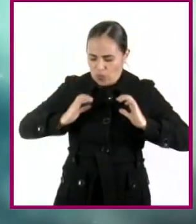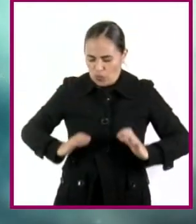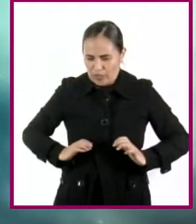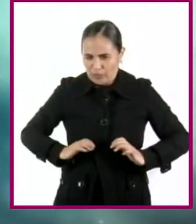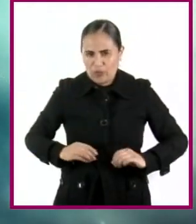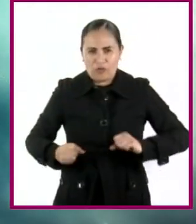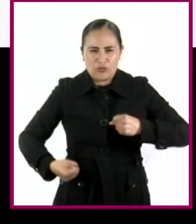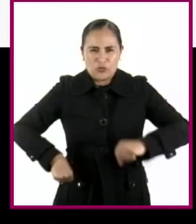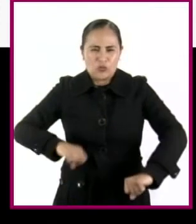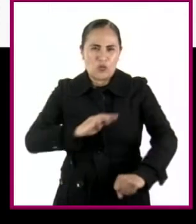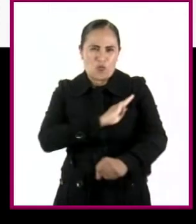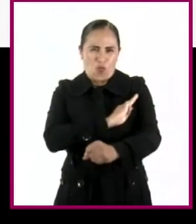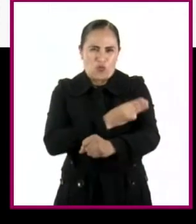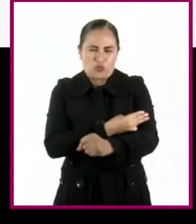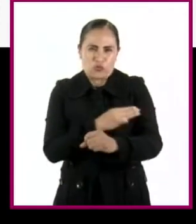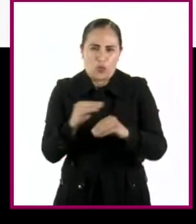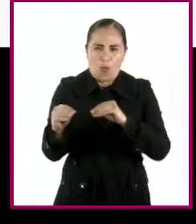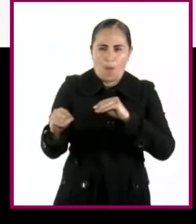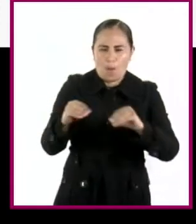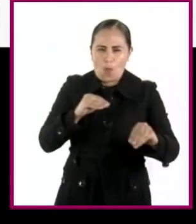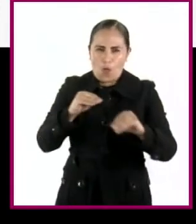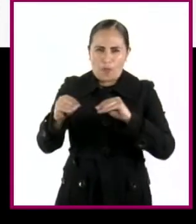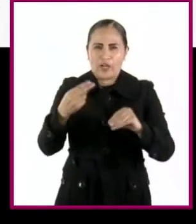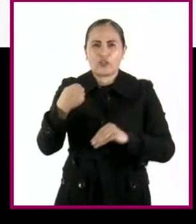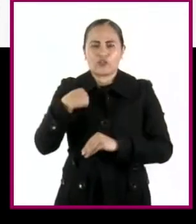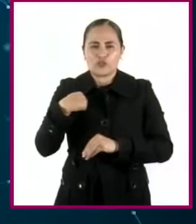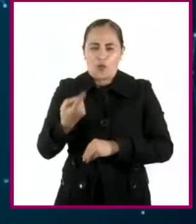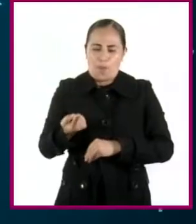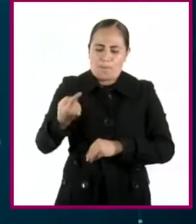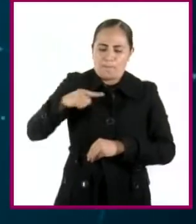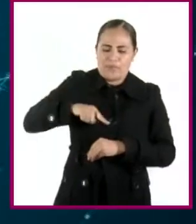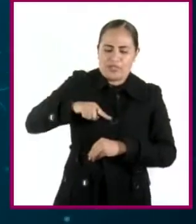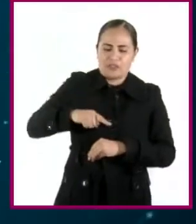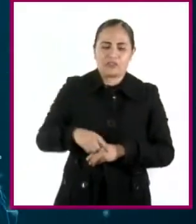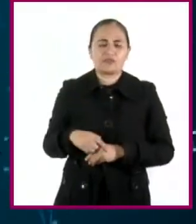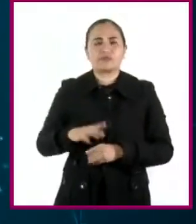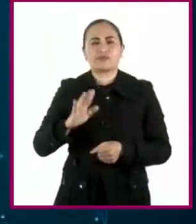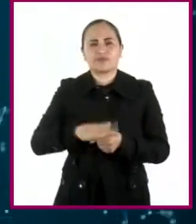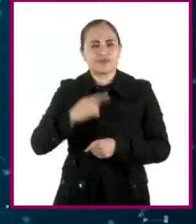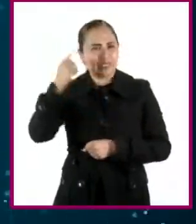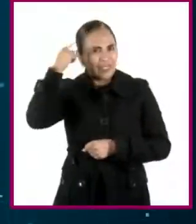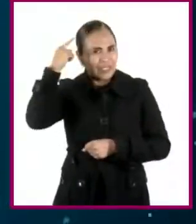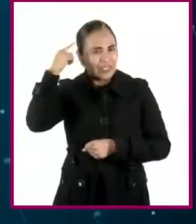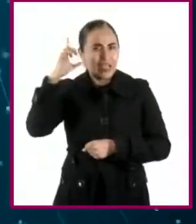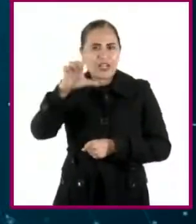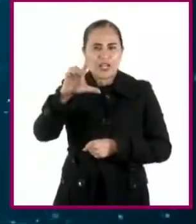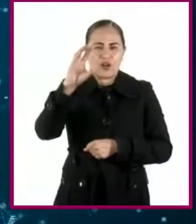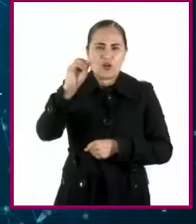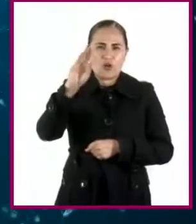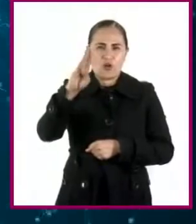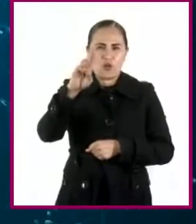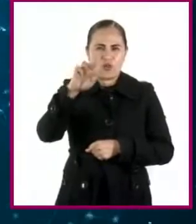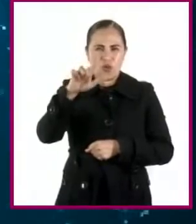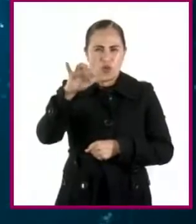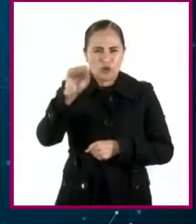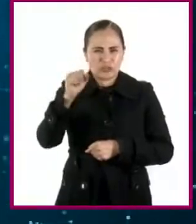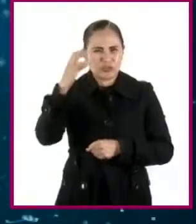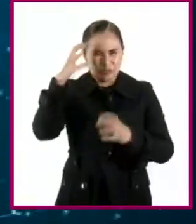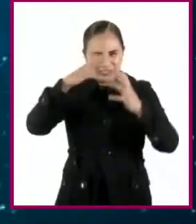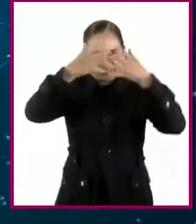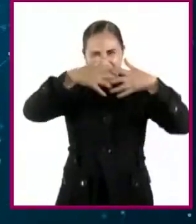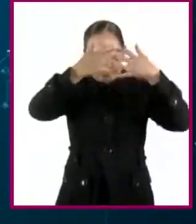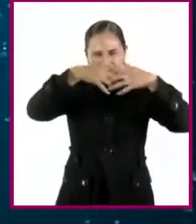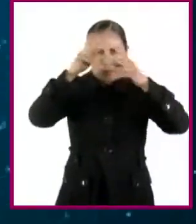los músculos que se muevan de la manera que queremos. Esto gracias a los lóbulos parietales, frontales, temporales y